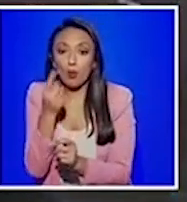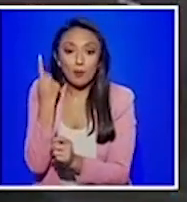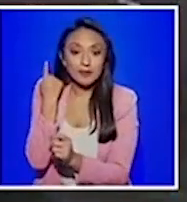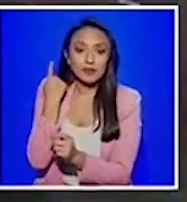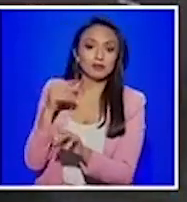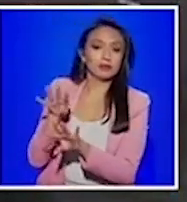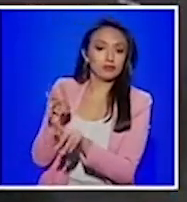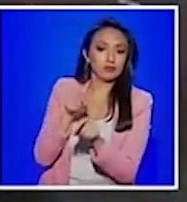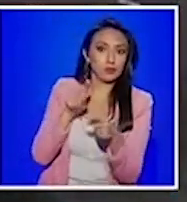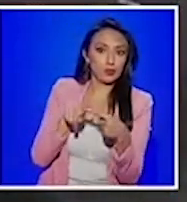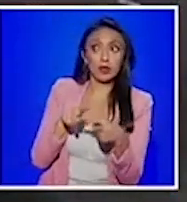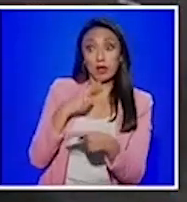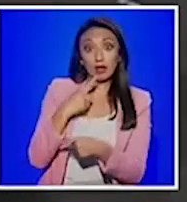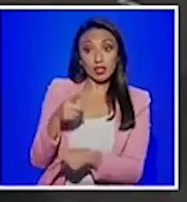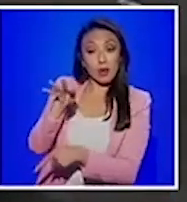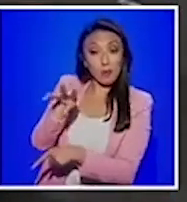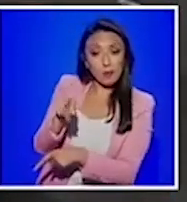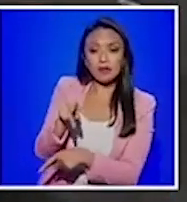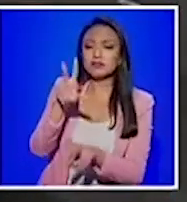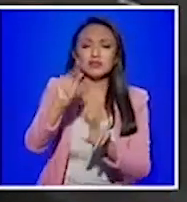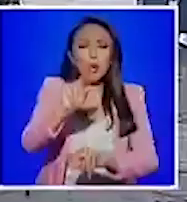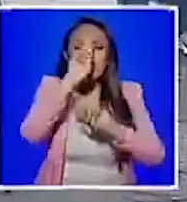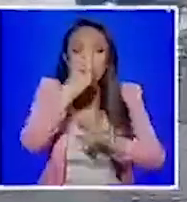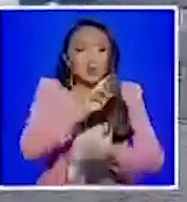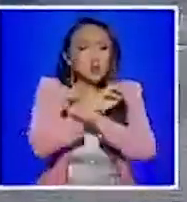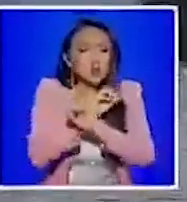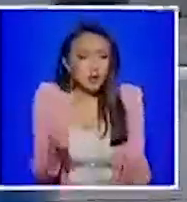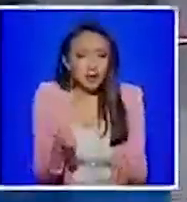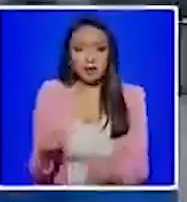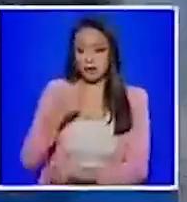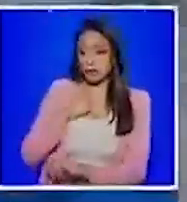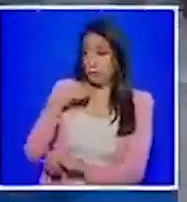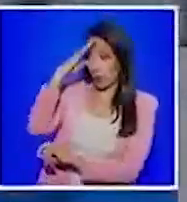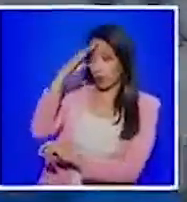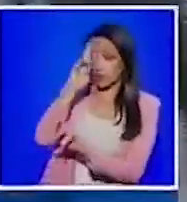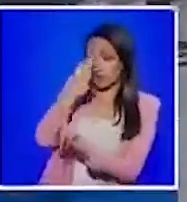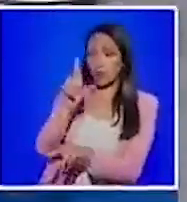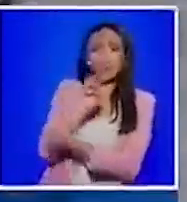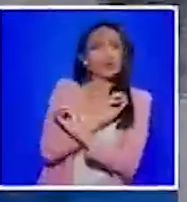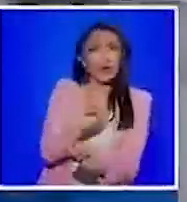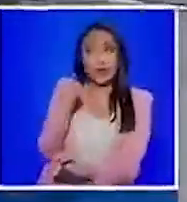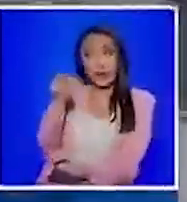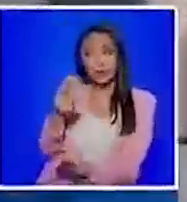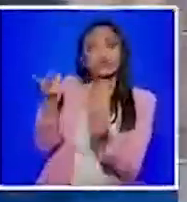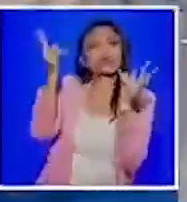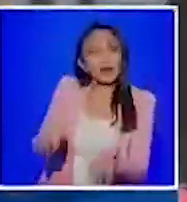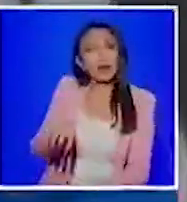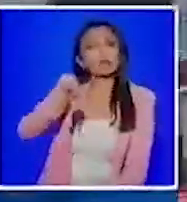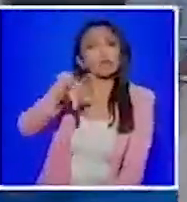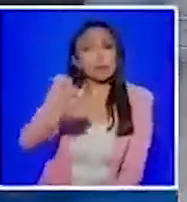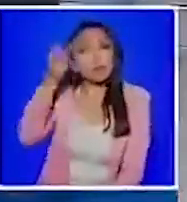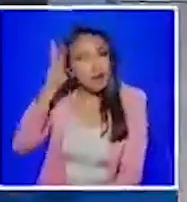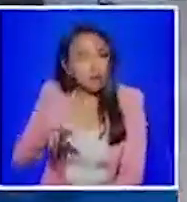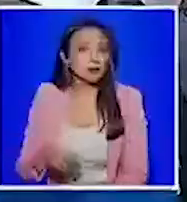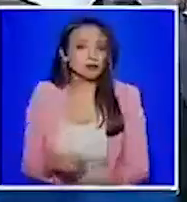otro lado aseguran que los ladrones no respetan a nadie ni a los propios policías pues hasta ellos terminan siendo víctimas de la delincuencia